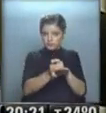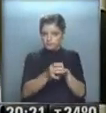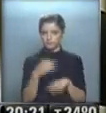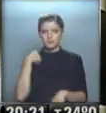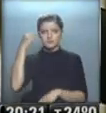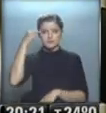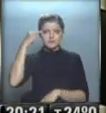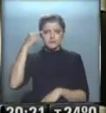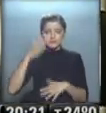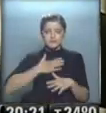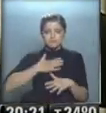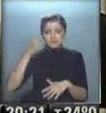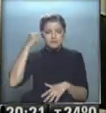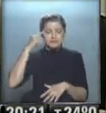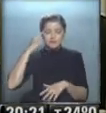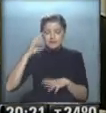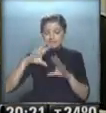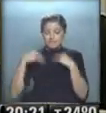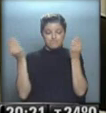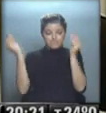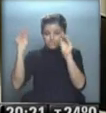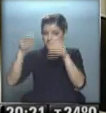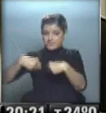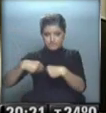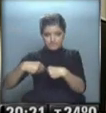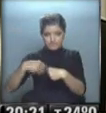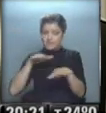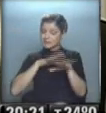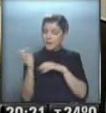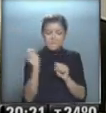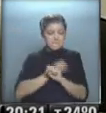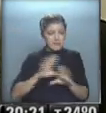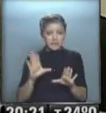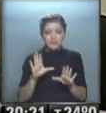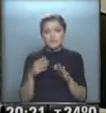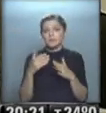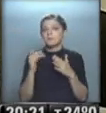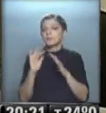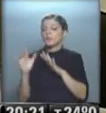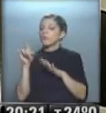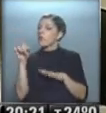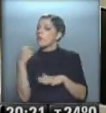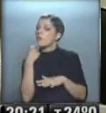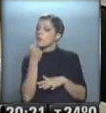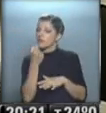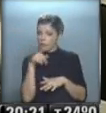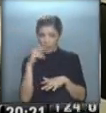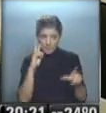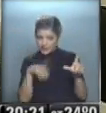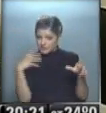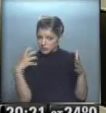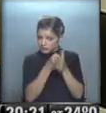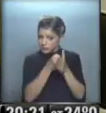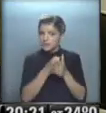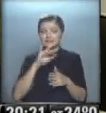venía el mundo. Se me venía el mundo y bueno, fue algo horrible, pero bueno, ya... ¿Sentiste el choque? ¿Un choque? Sí, se sintió